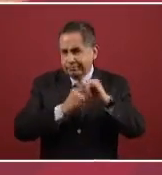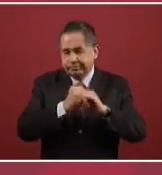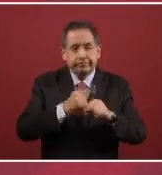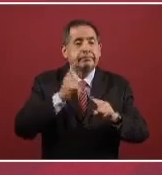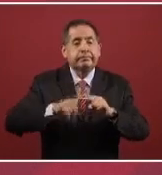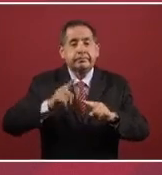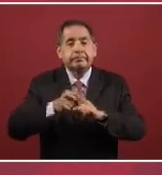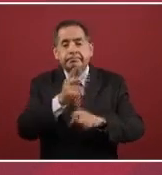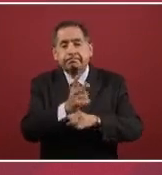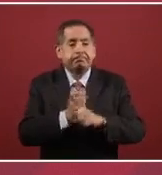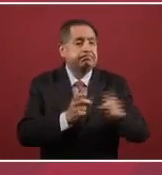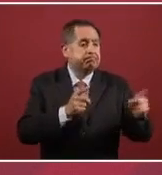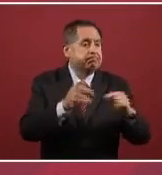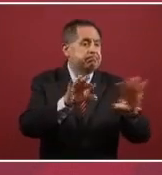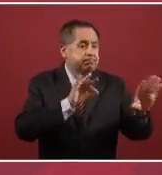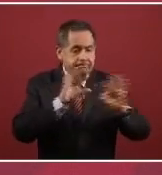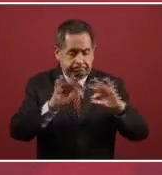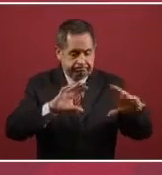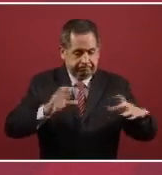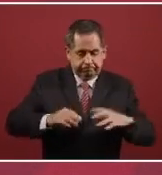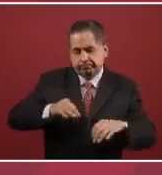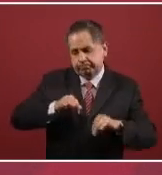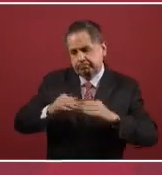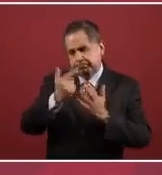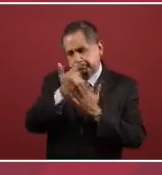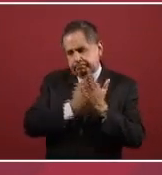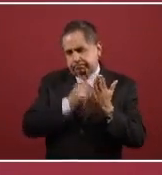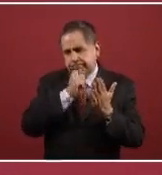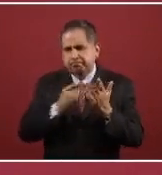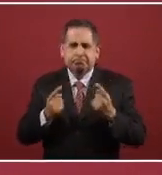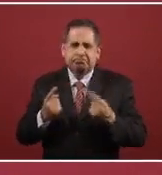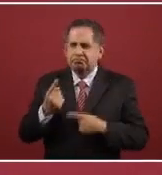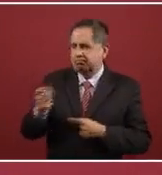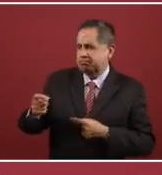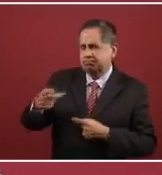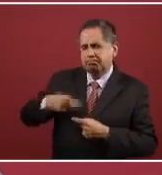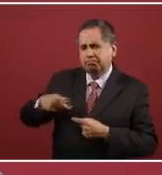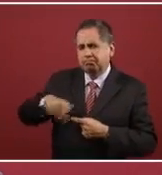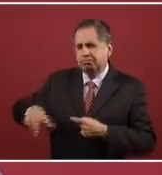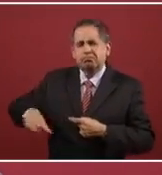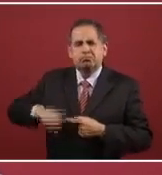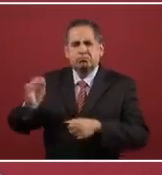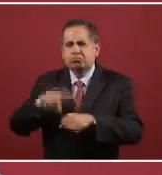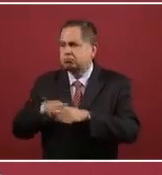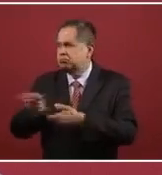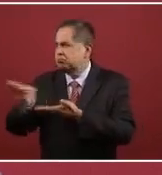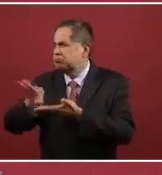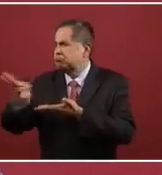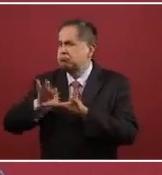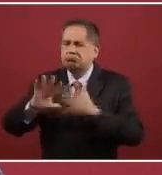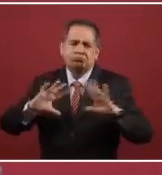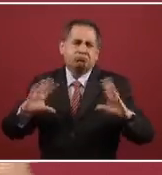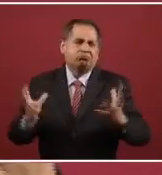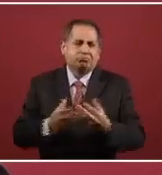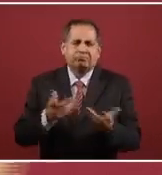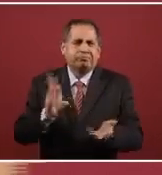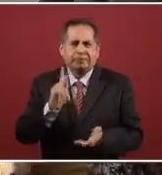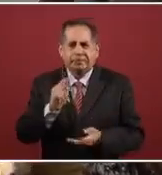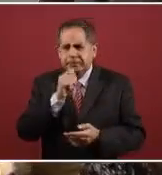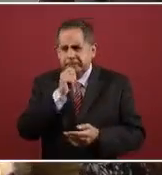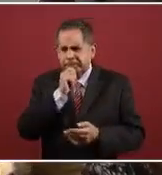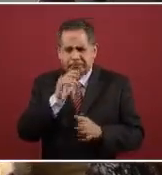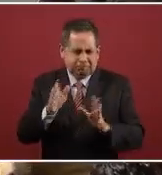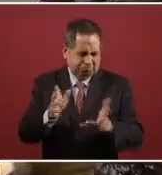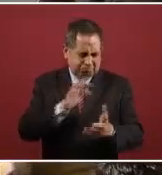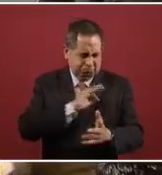estamos trabajando con ellos para cerrar esa lista, más otros invitados del gobierno federal que quisieran asistir, pero estamos hablando